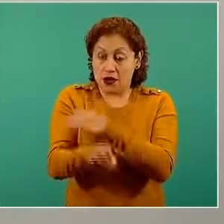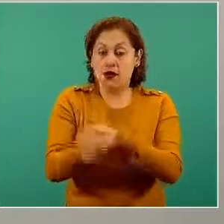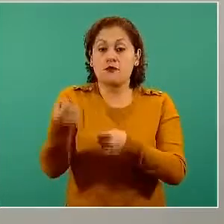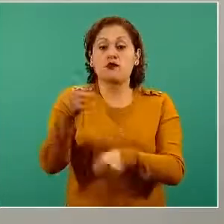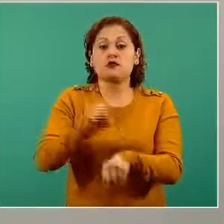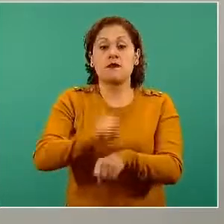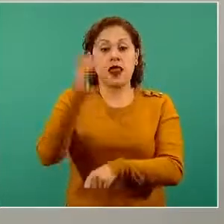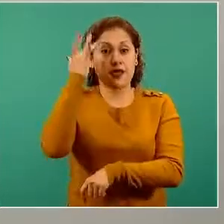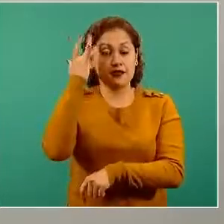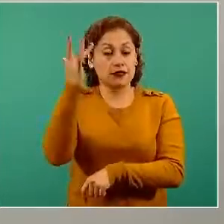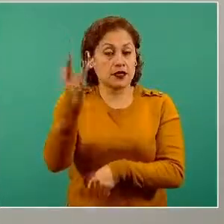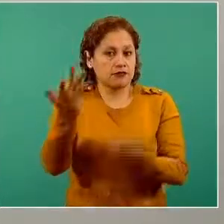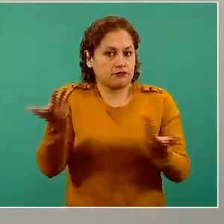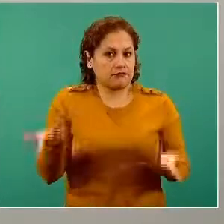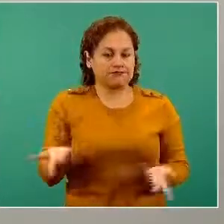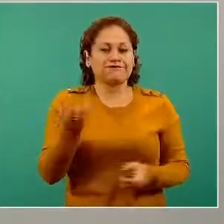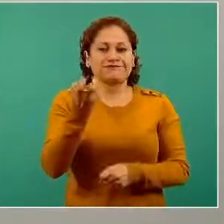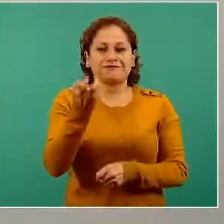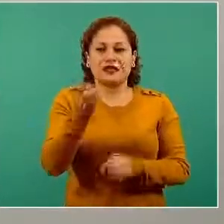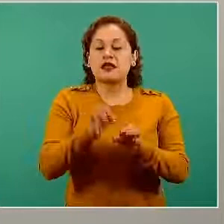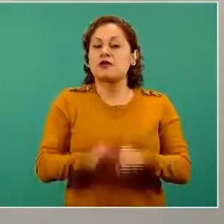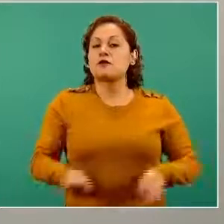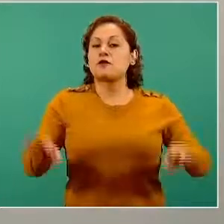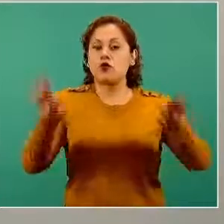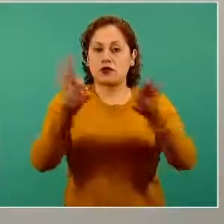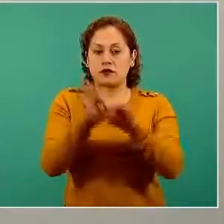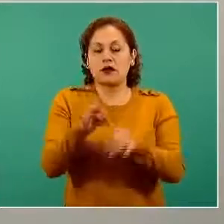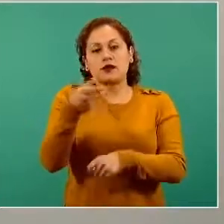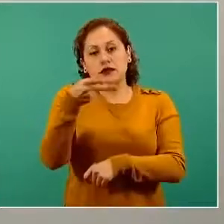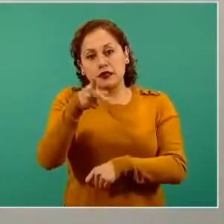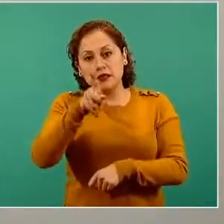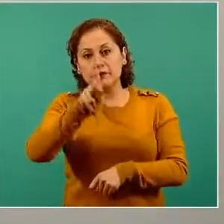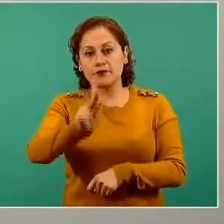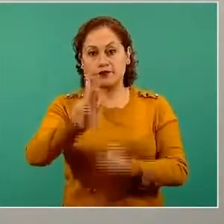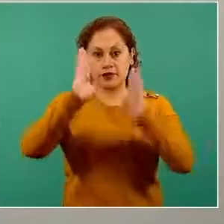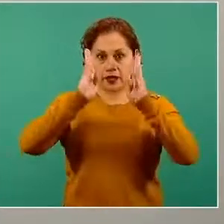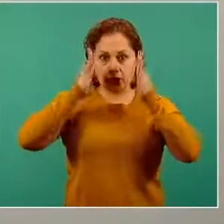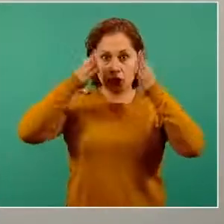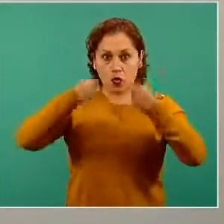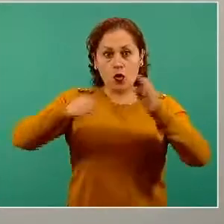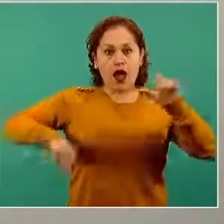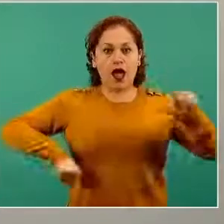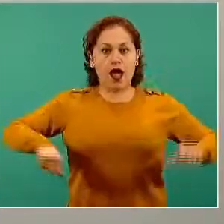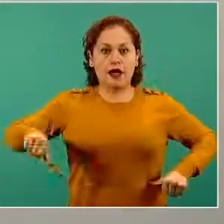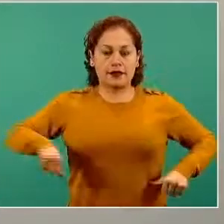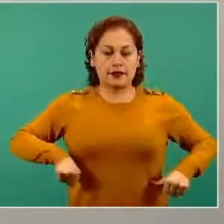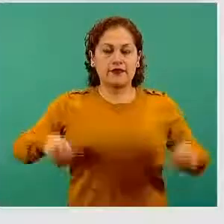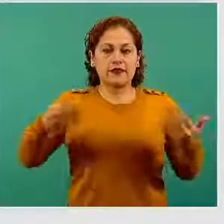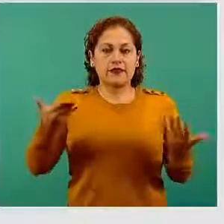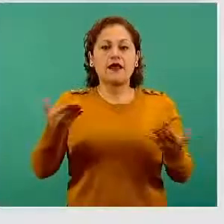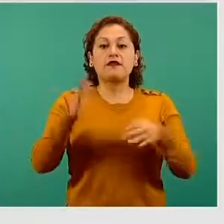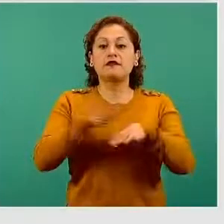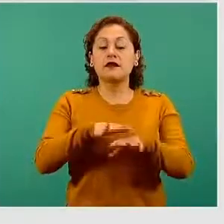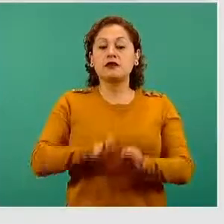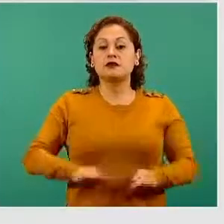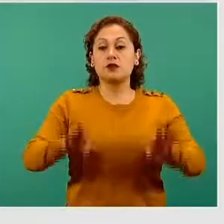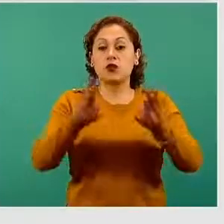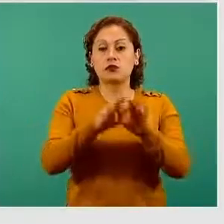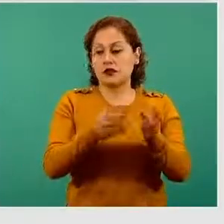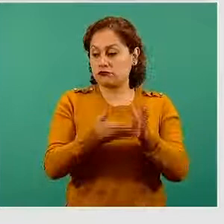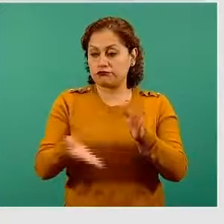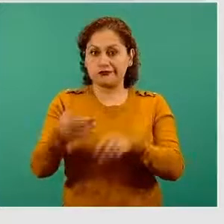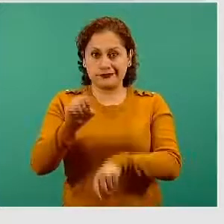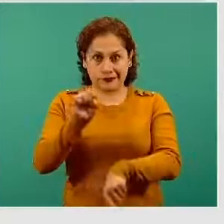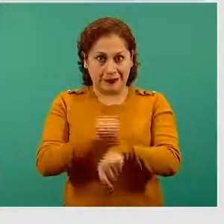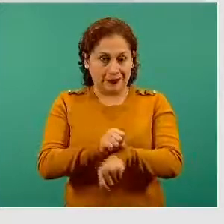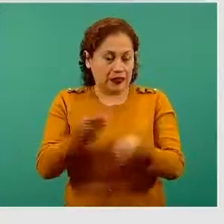como decía, un enfoque en el tipo específico de actividades que normalmente se suelen hacer en estas semanas y que